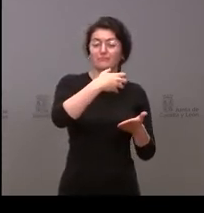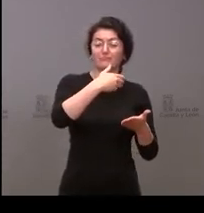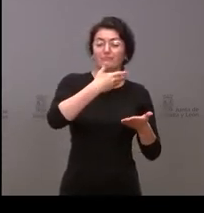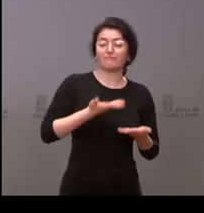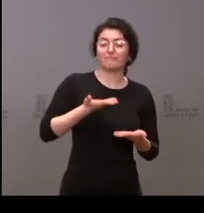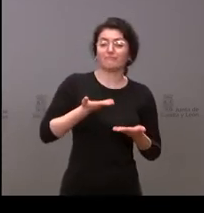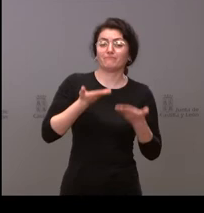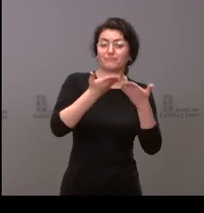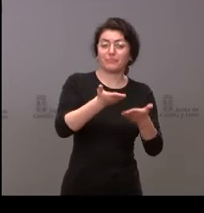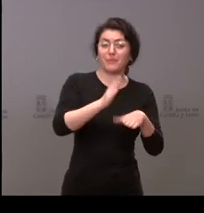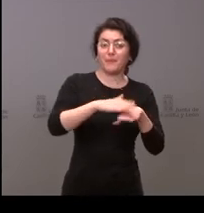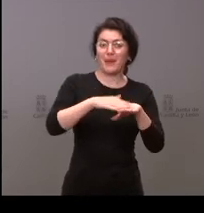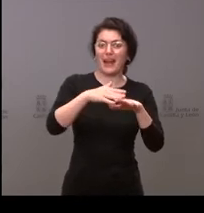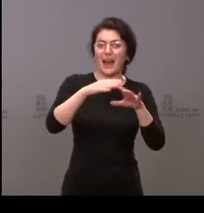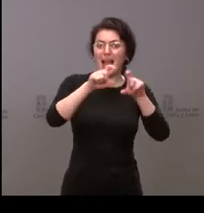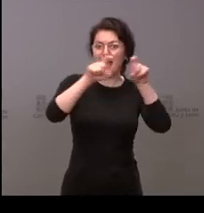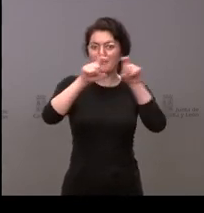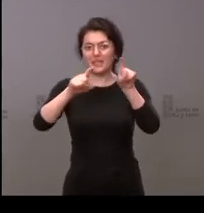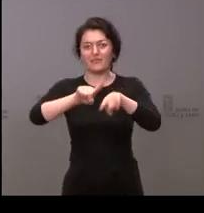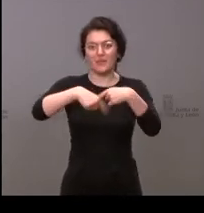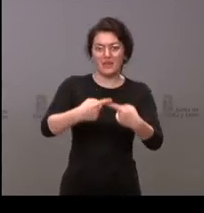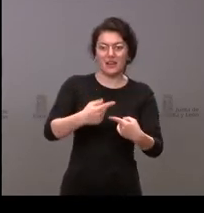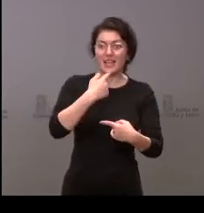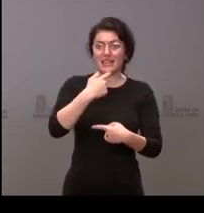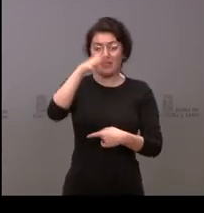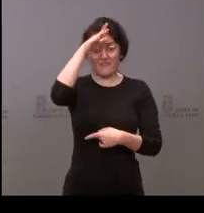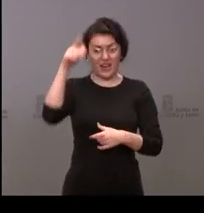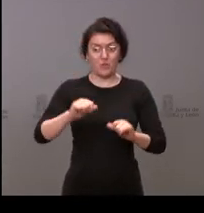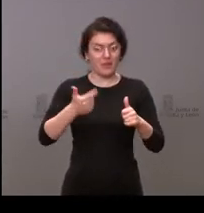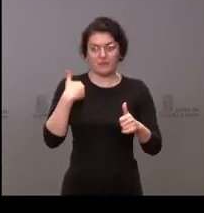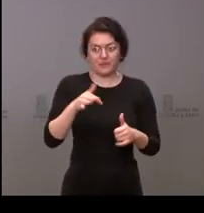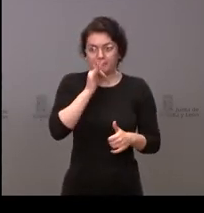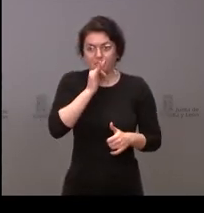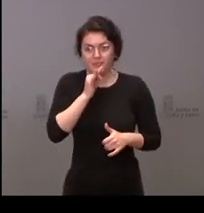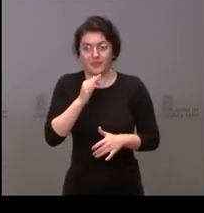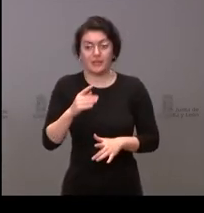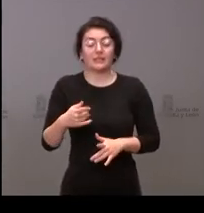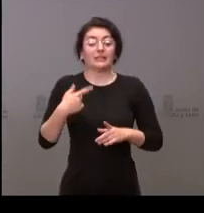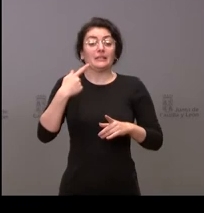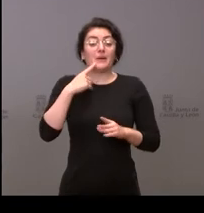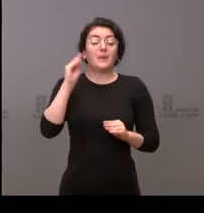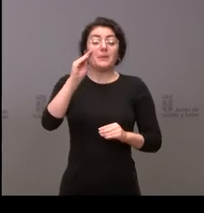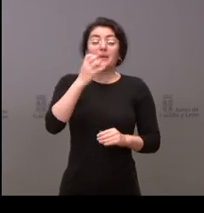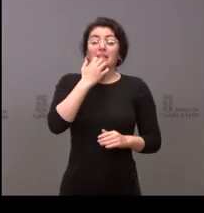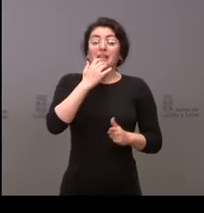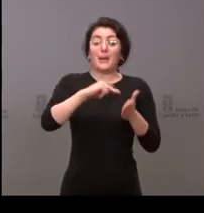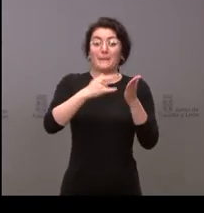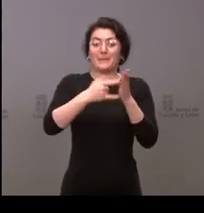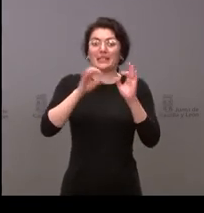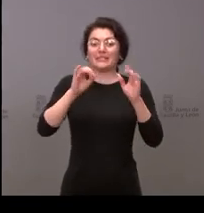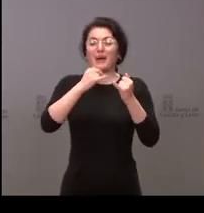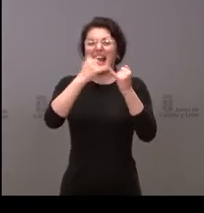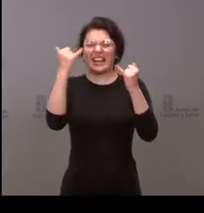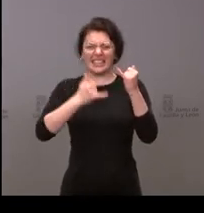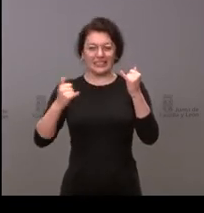en marcha después del verano que no que no se llegó a producir mi pregunta sería si en el nuevo plan extraordinario de plan anticrisis que se anuncian estará